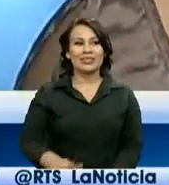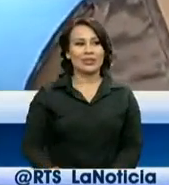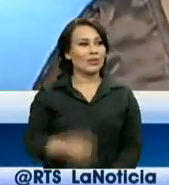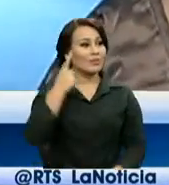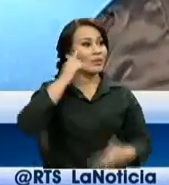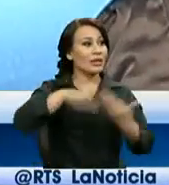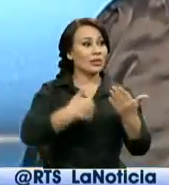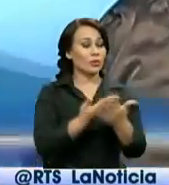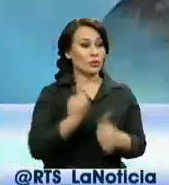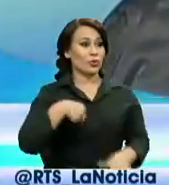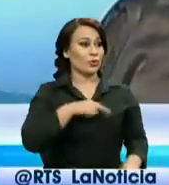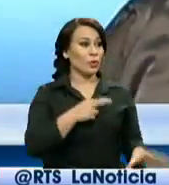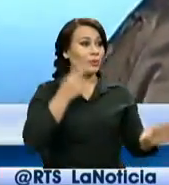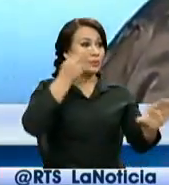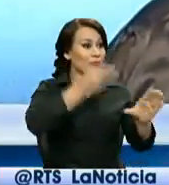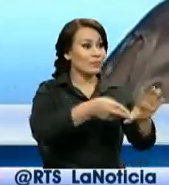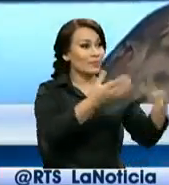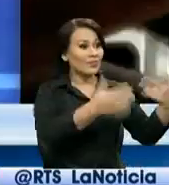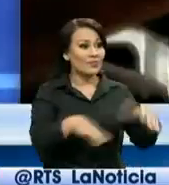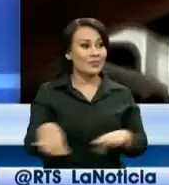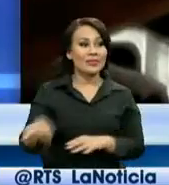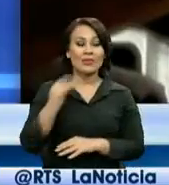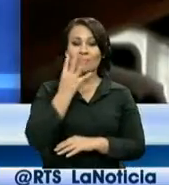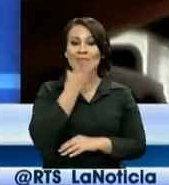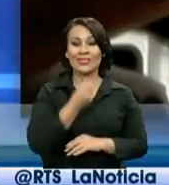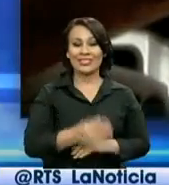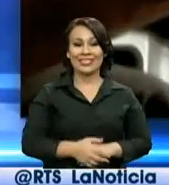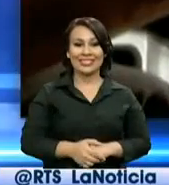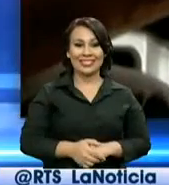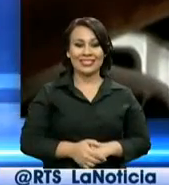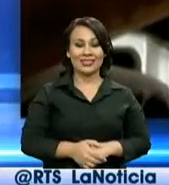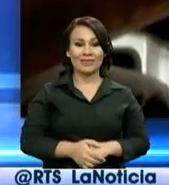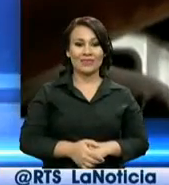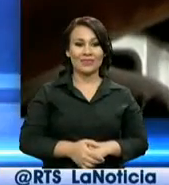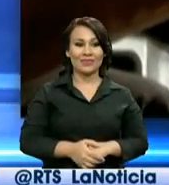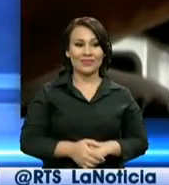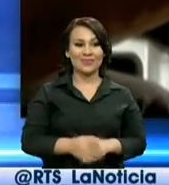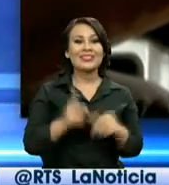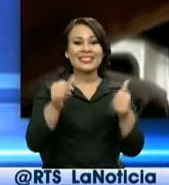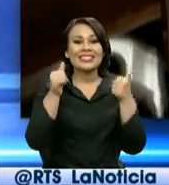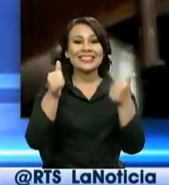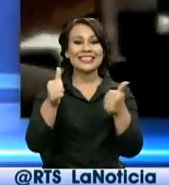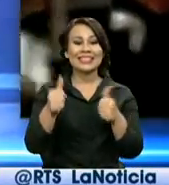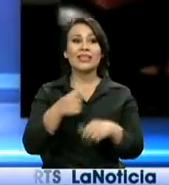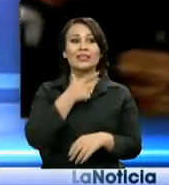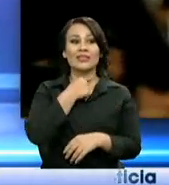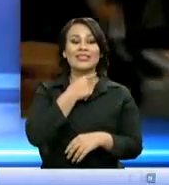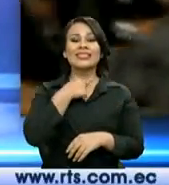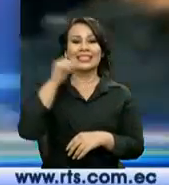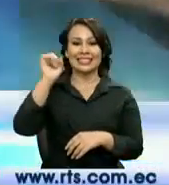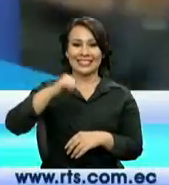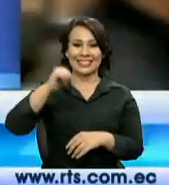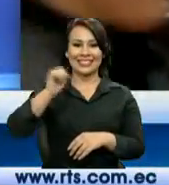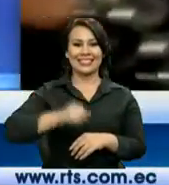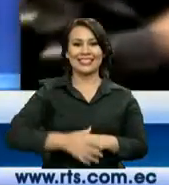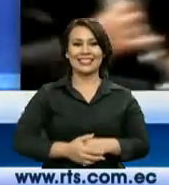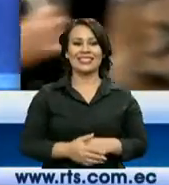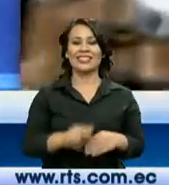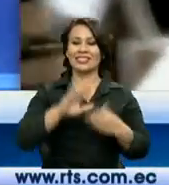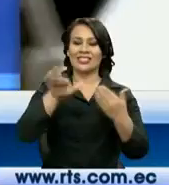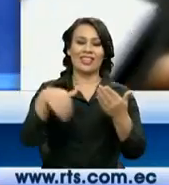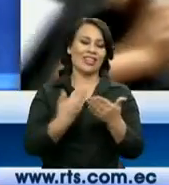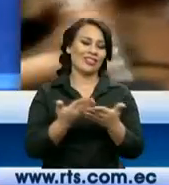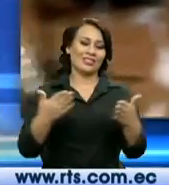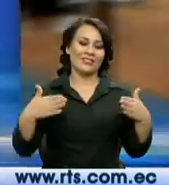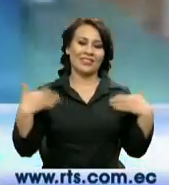nosotros que nos han hecho un evento. Está bien bonito. ¿Para qué? Bien. Han pasado bien. Estamos contentos porque es un